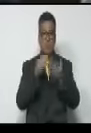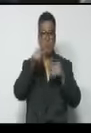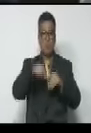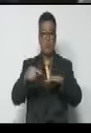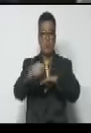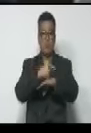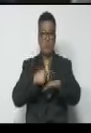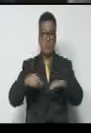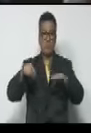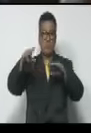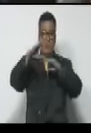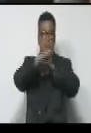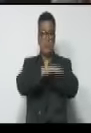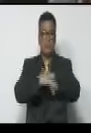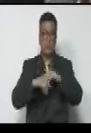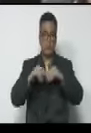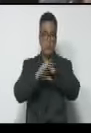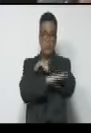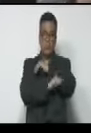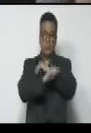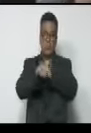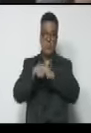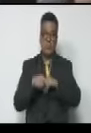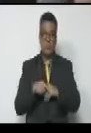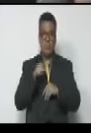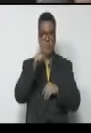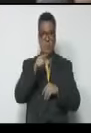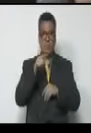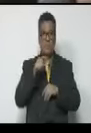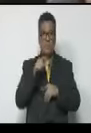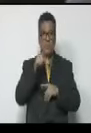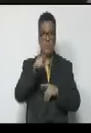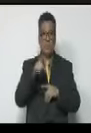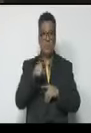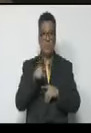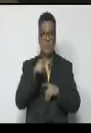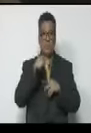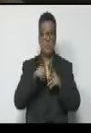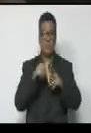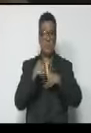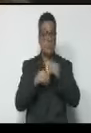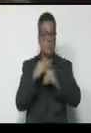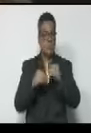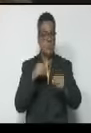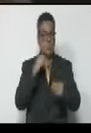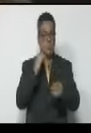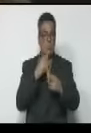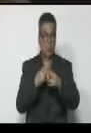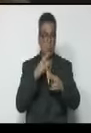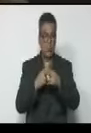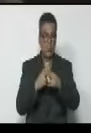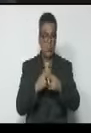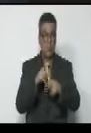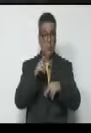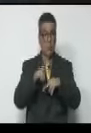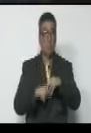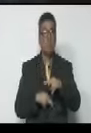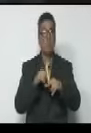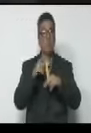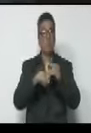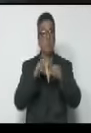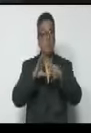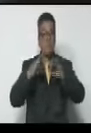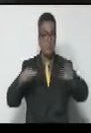un Estado forajido, un Estado criminal, y que es una amenaza, porque así lo asevera en sus